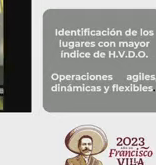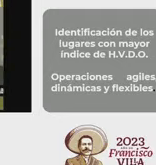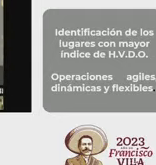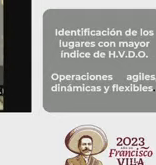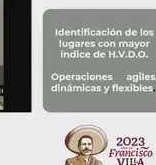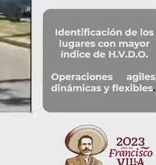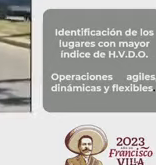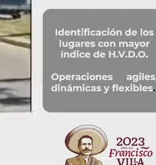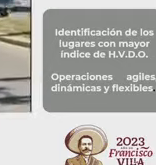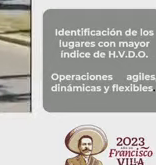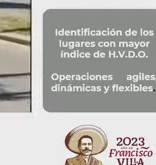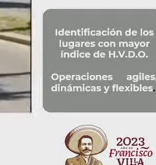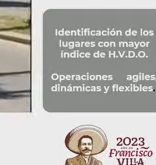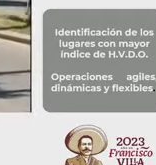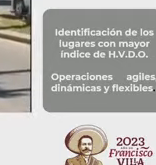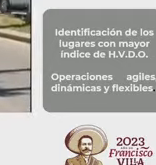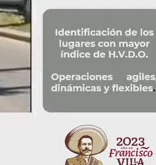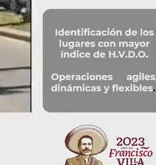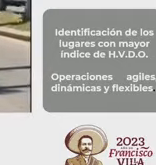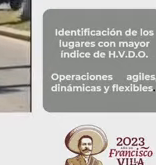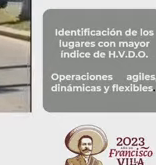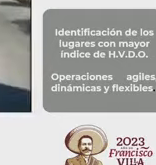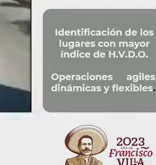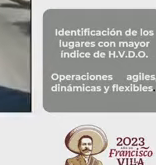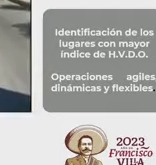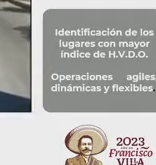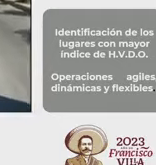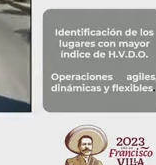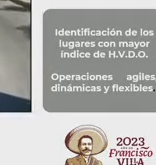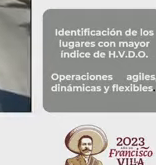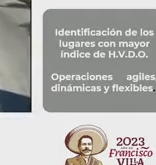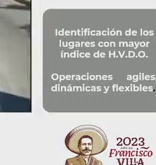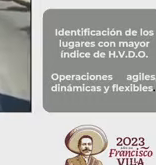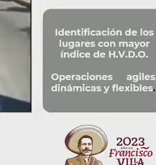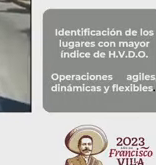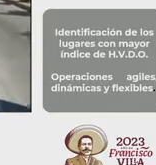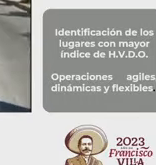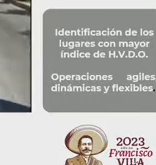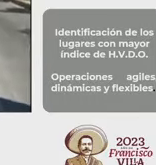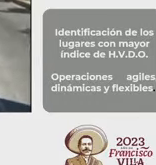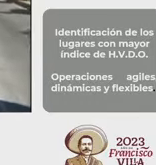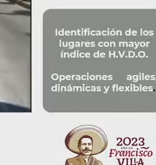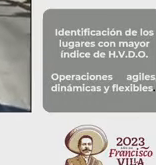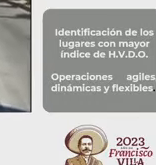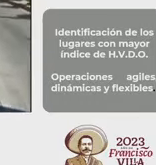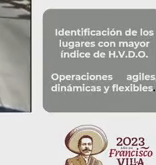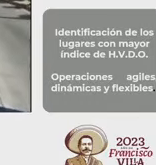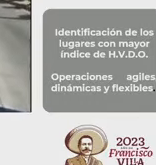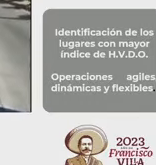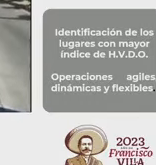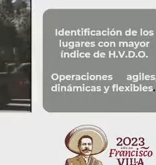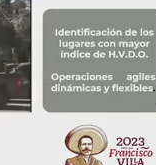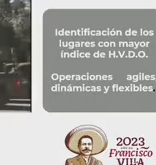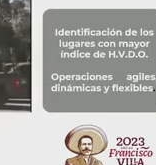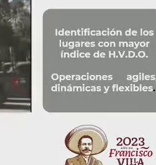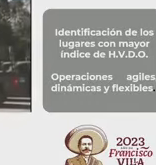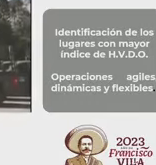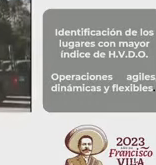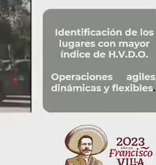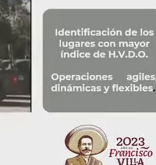poder hacer una reorientación de los efectivos. Las fuerzas de tarea que cité que se hacen, la Fuerza de